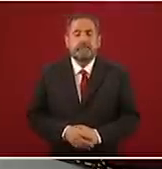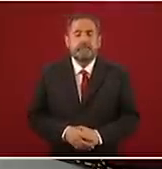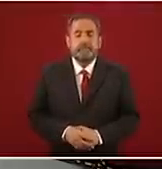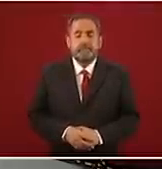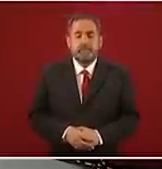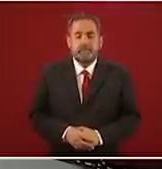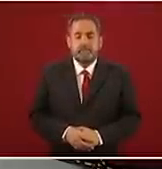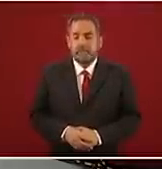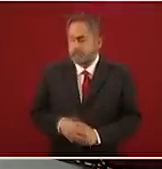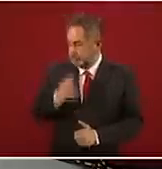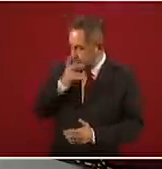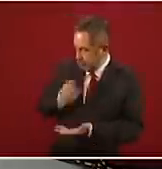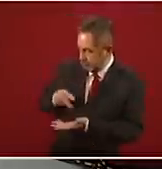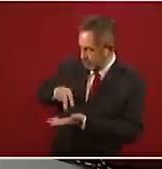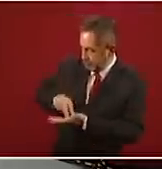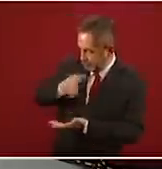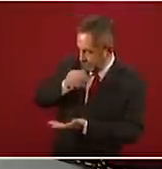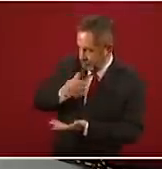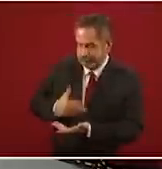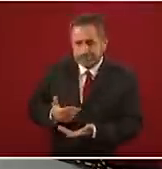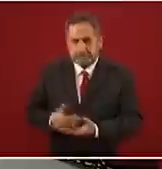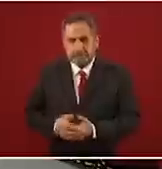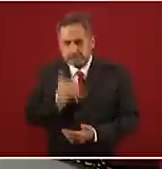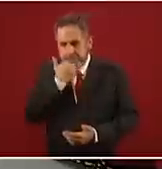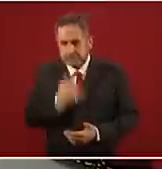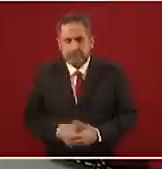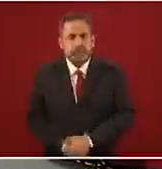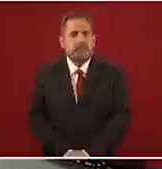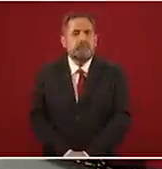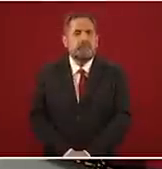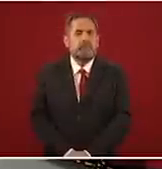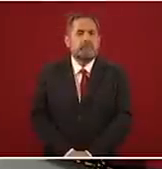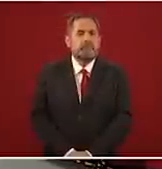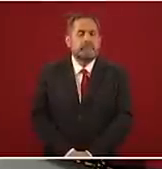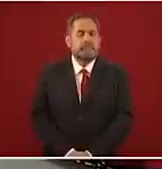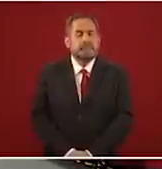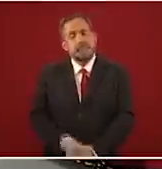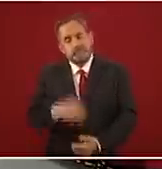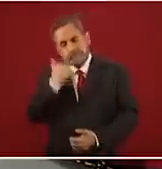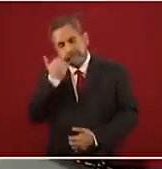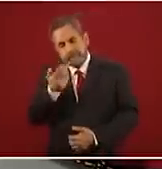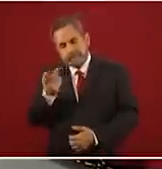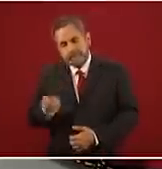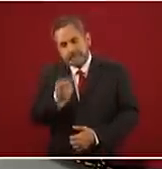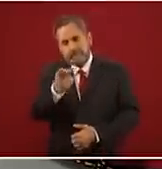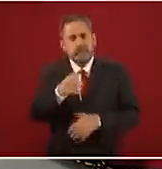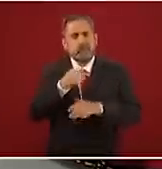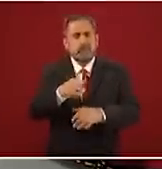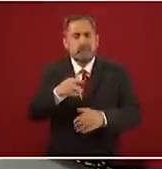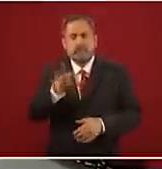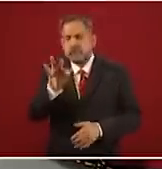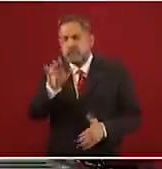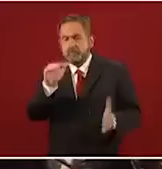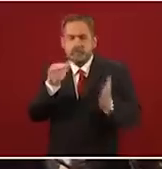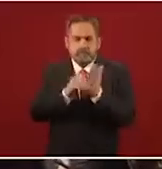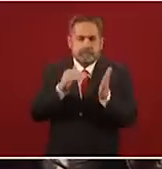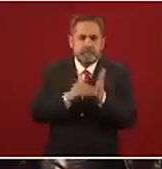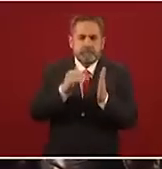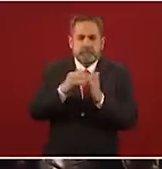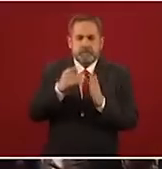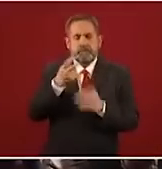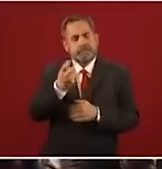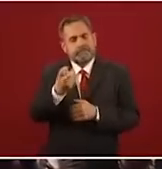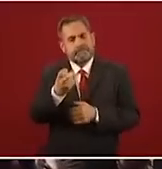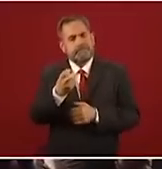Es que no me puedo parar. Perdón. Buenos días. Quisiera yo preguntarle sobre los 40,000 millones de pesos. Es un